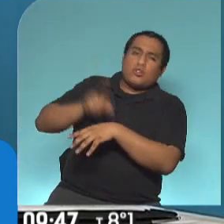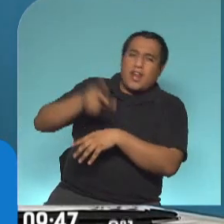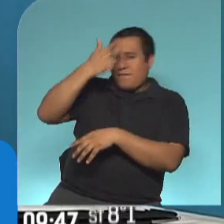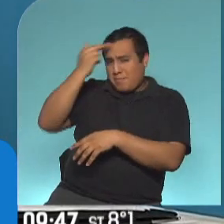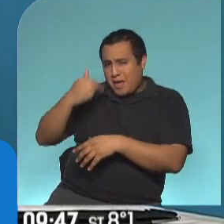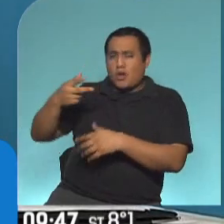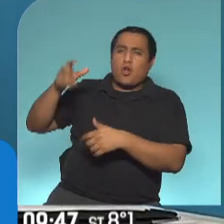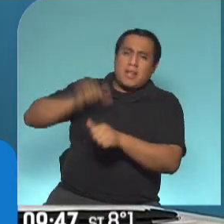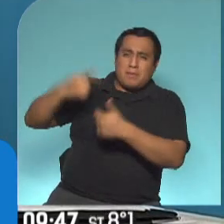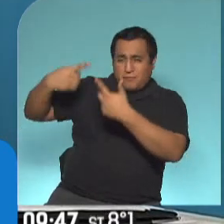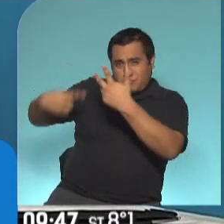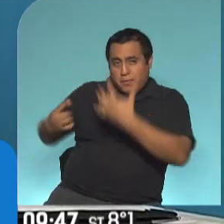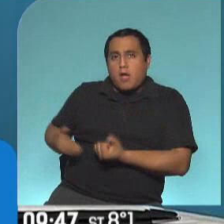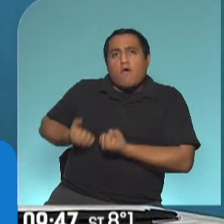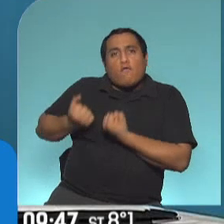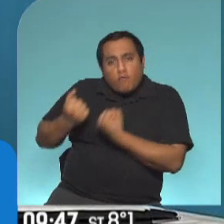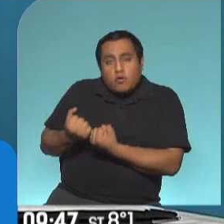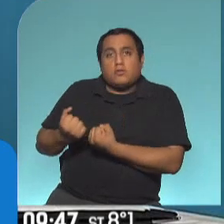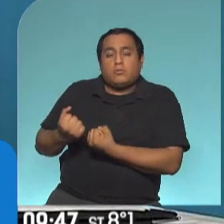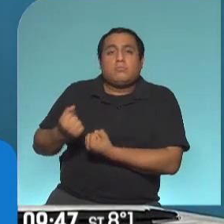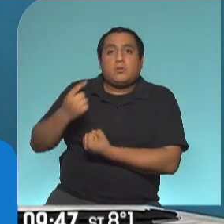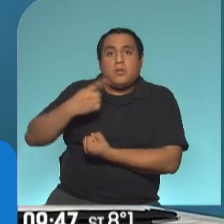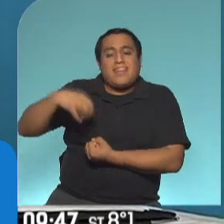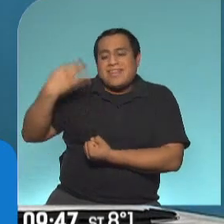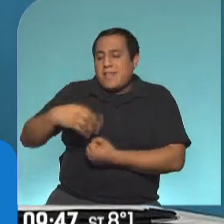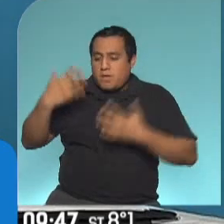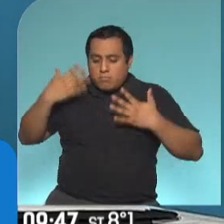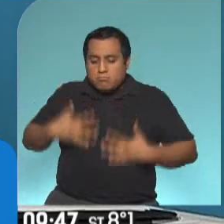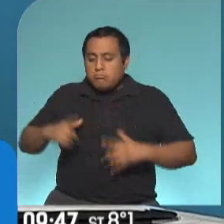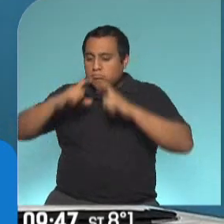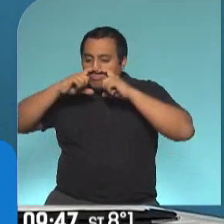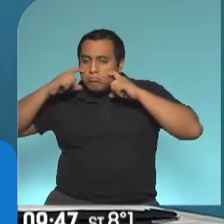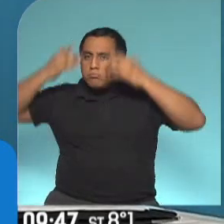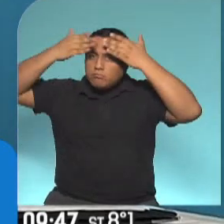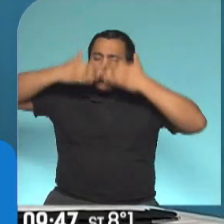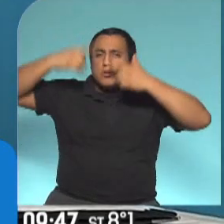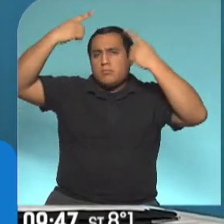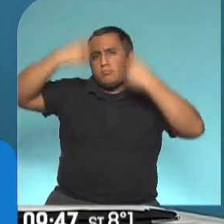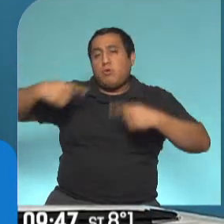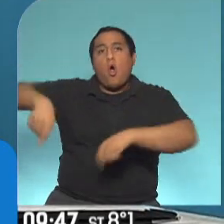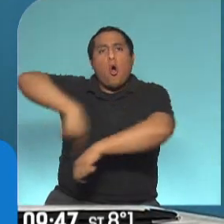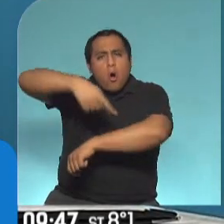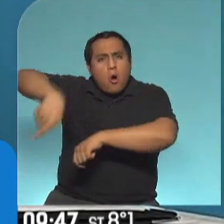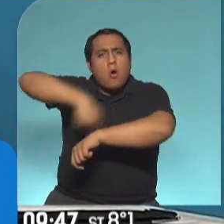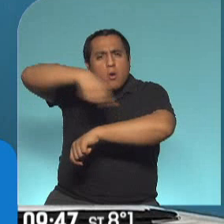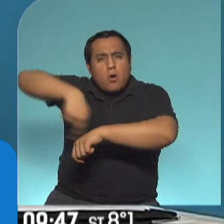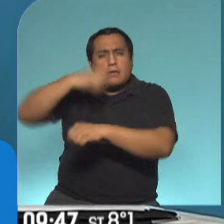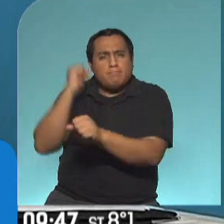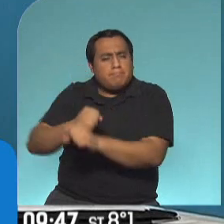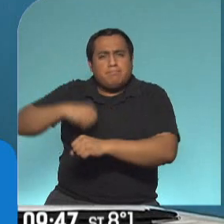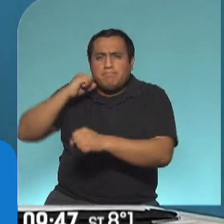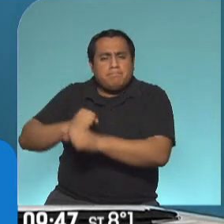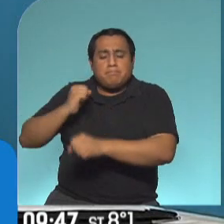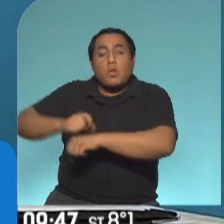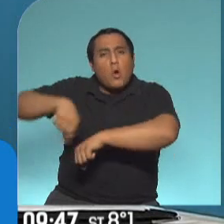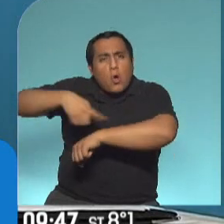debemos estar permanentemente con un equipo de protección personal completo son largas horas de trabajo estas horas